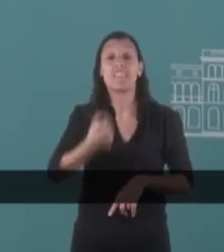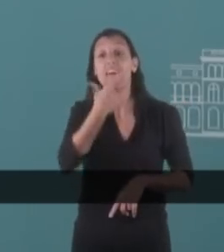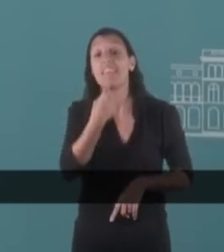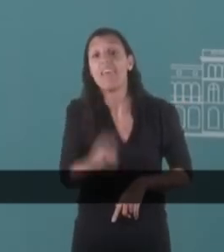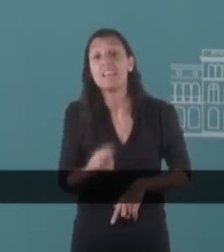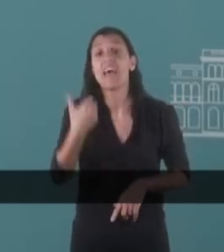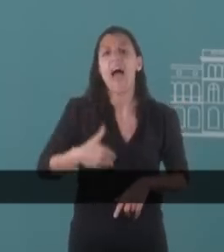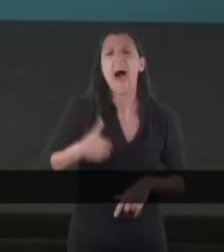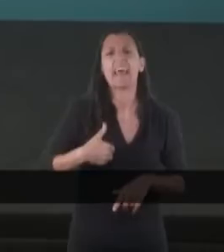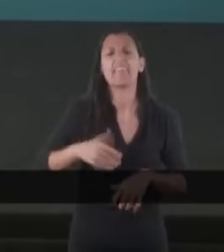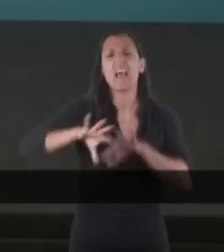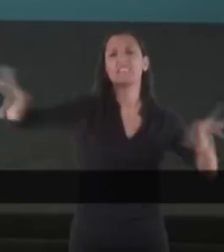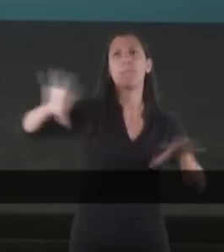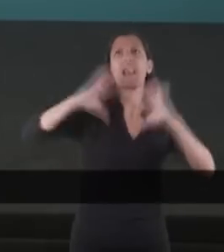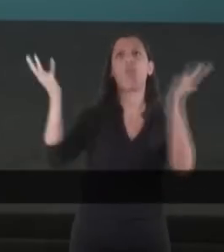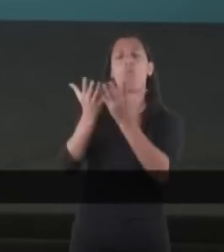mundo. Muchas gracias.